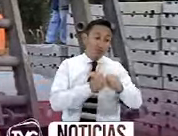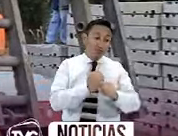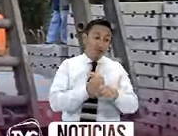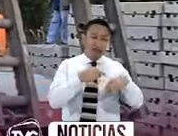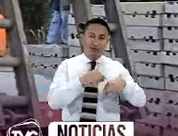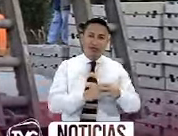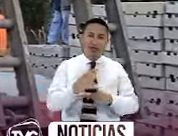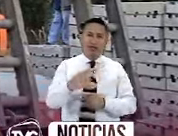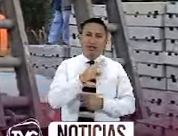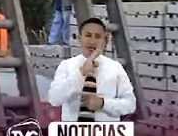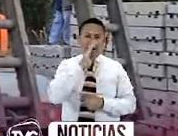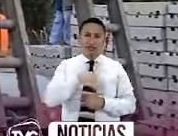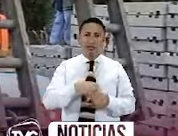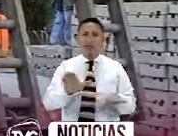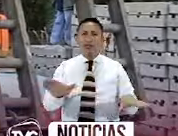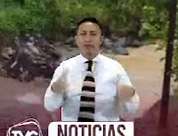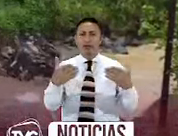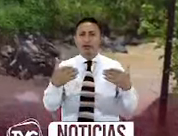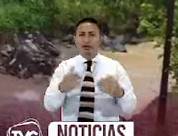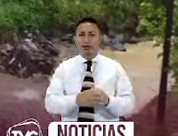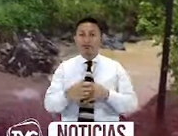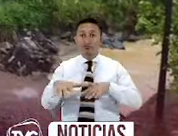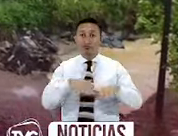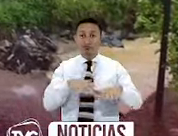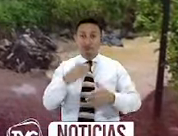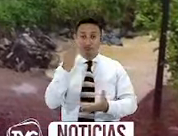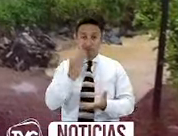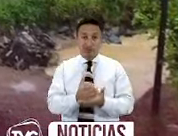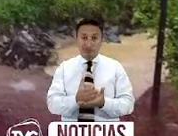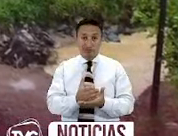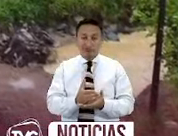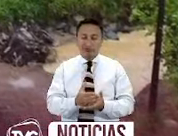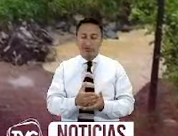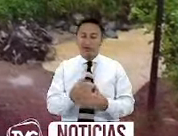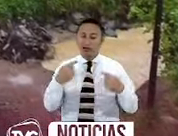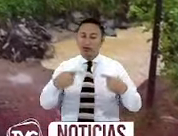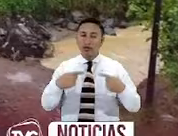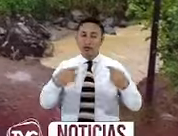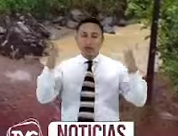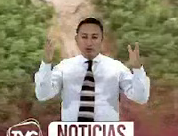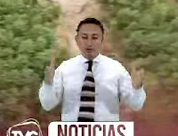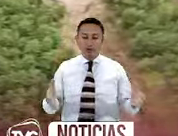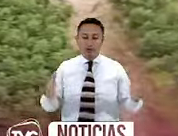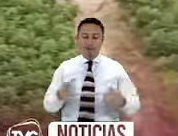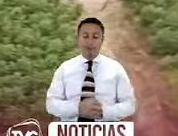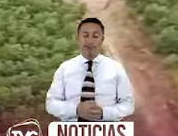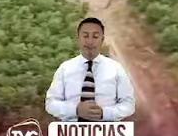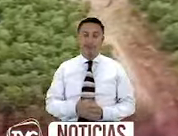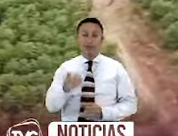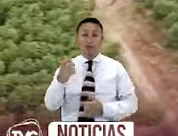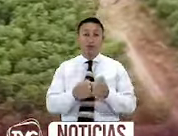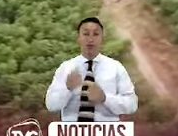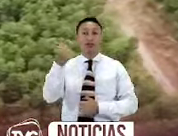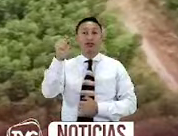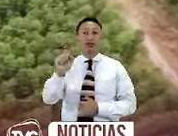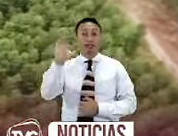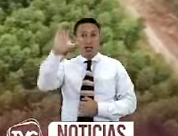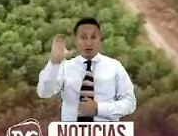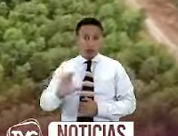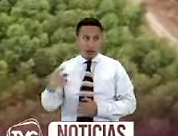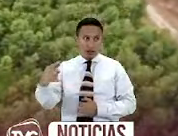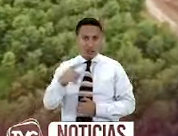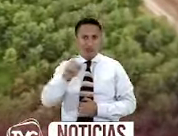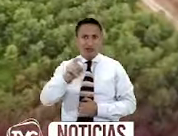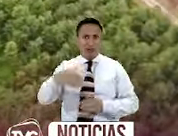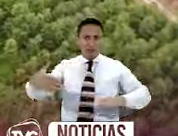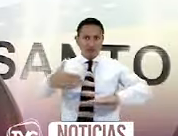permanentes cierres afectando la actividad económica y comercial de la sierra y la costa, que requieren de esta importante arteria